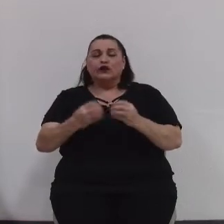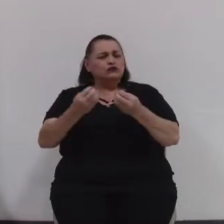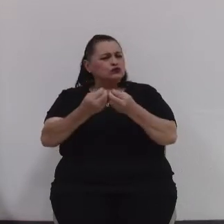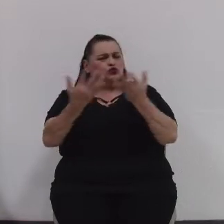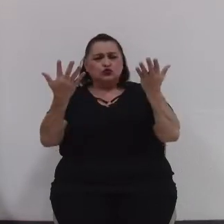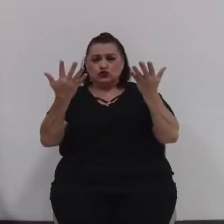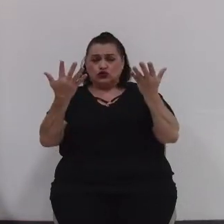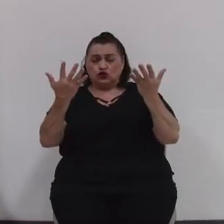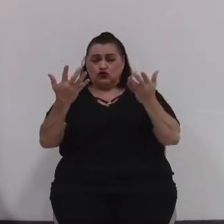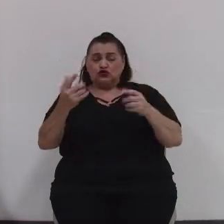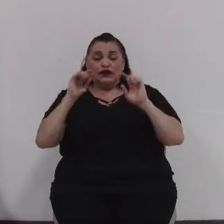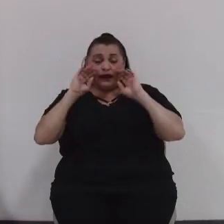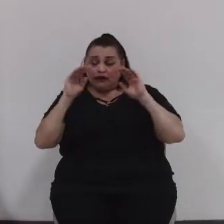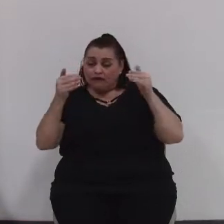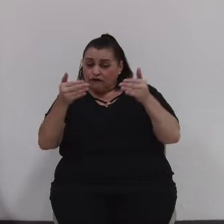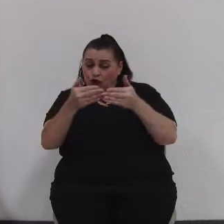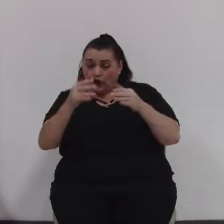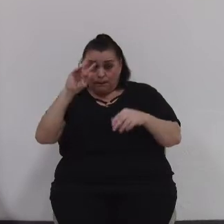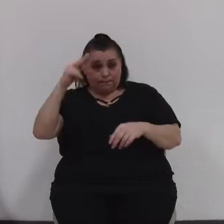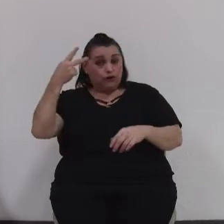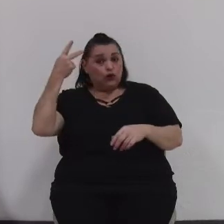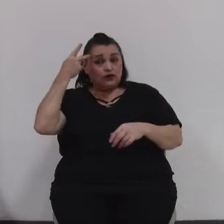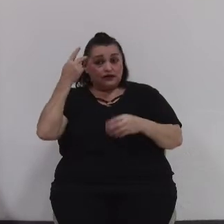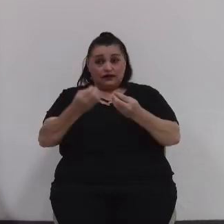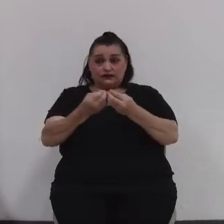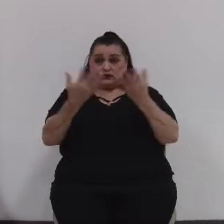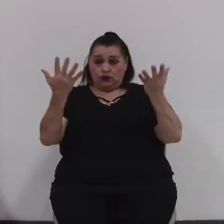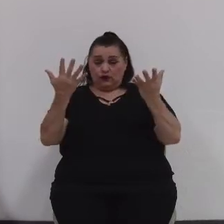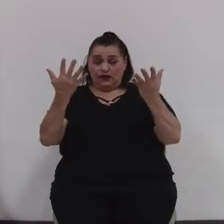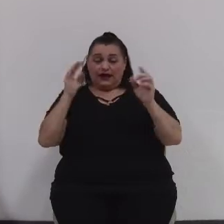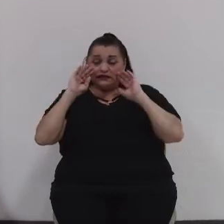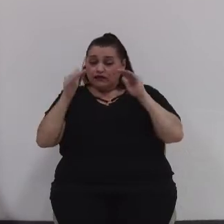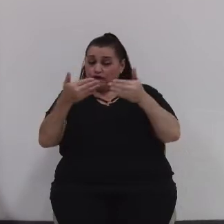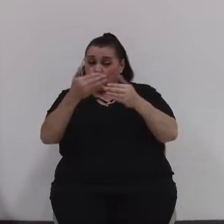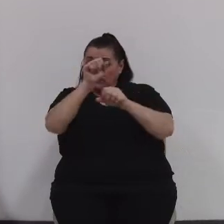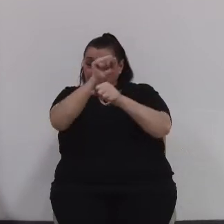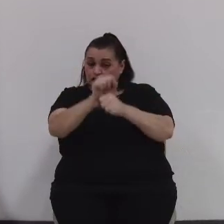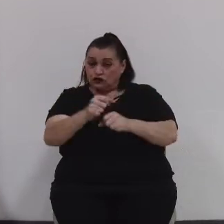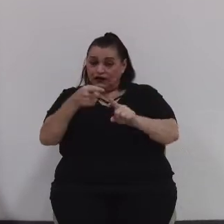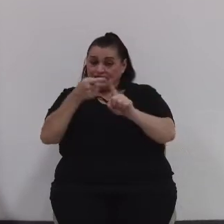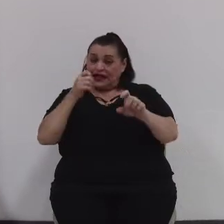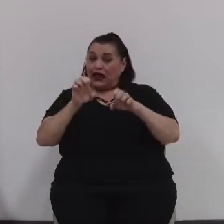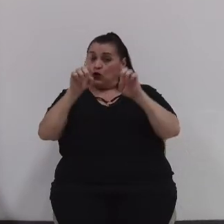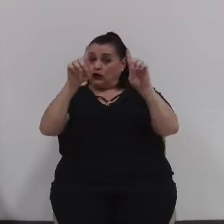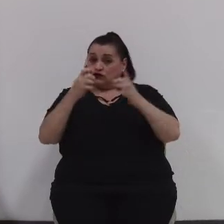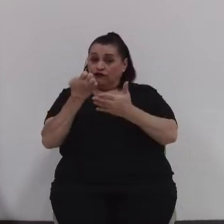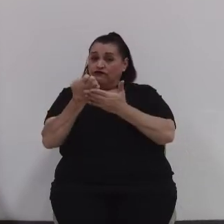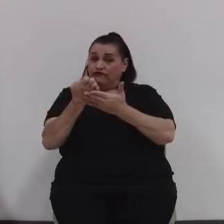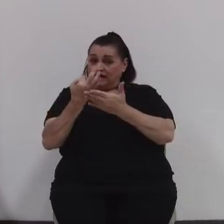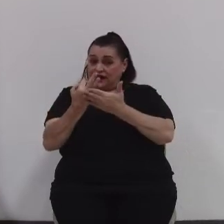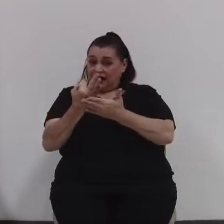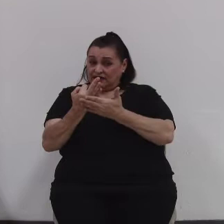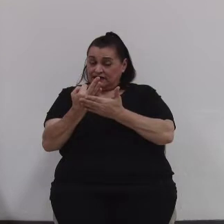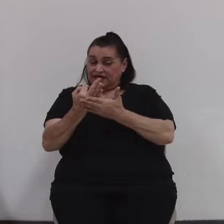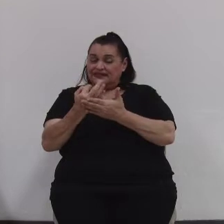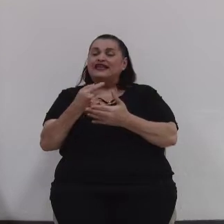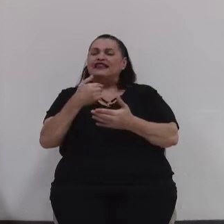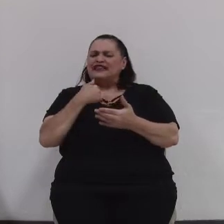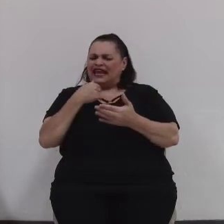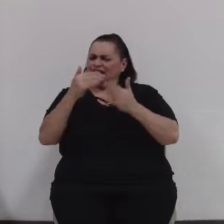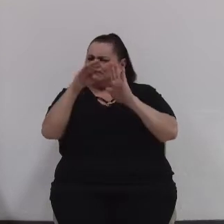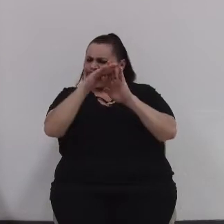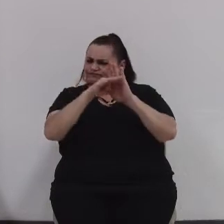Muchos de los enfoques de las políticas públicas, aquellos enfoques tradicionales desde la educación a las finanzas, están impregnados del pasado.